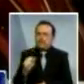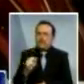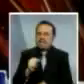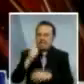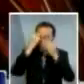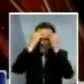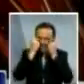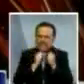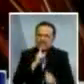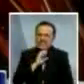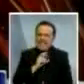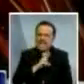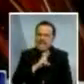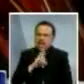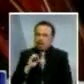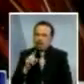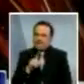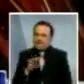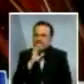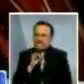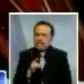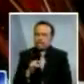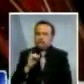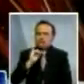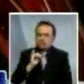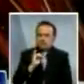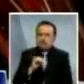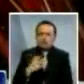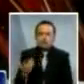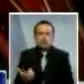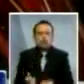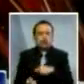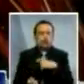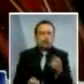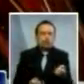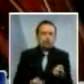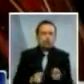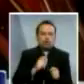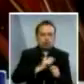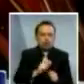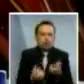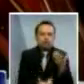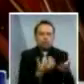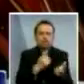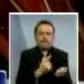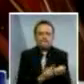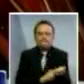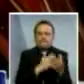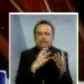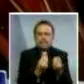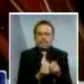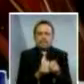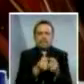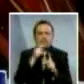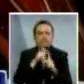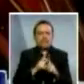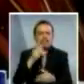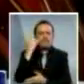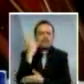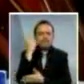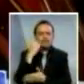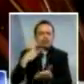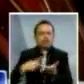caso, y sí se calificó como delito terrorista en el caso del incendio de otra familia ocurrida en el mes de diciembre